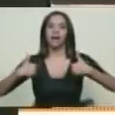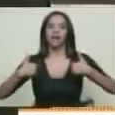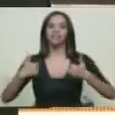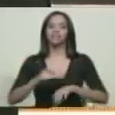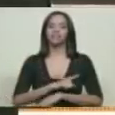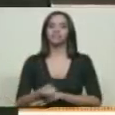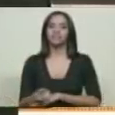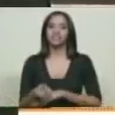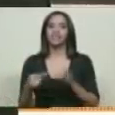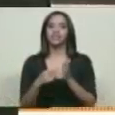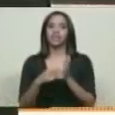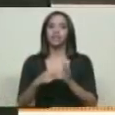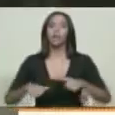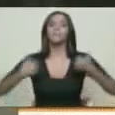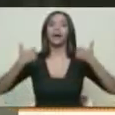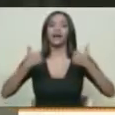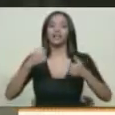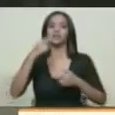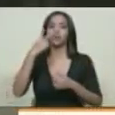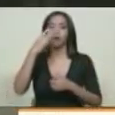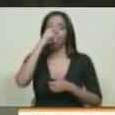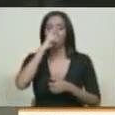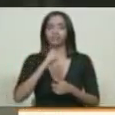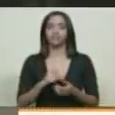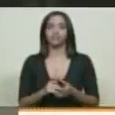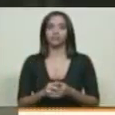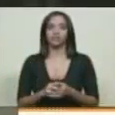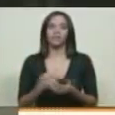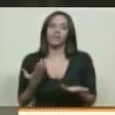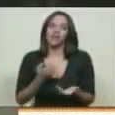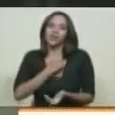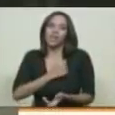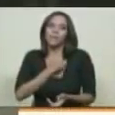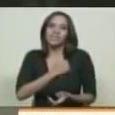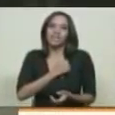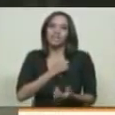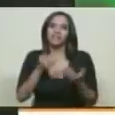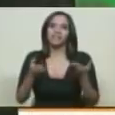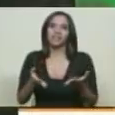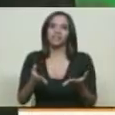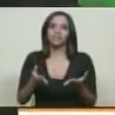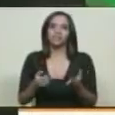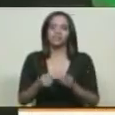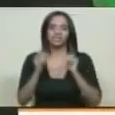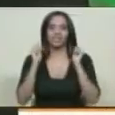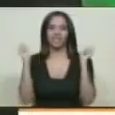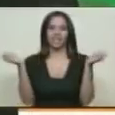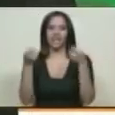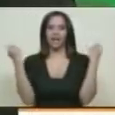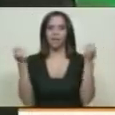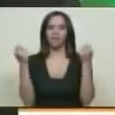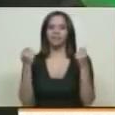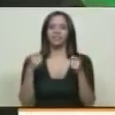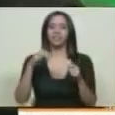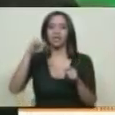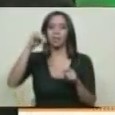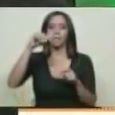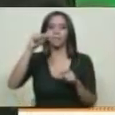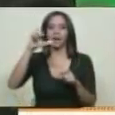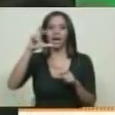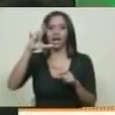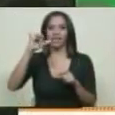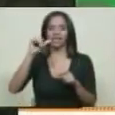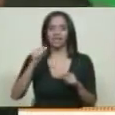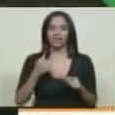se han endeudado más en 2 años. Pero lo lamentable de todo esto es que la campaña de Macri, como en otros tantos países, fue vamos a